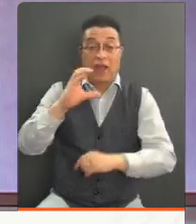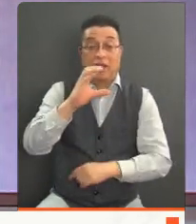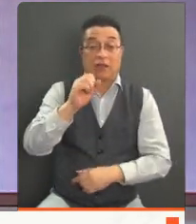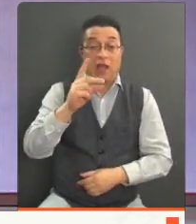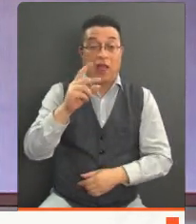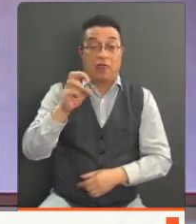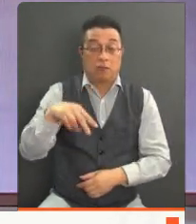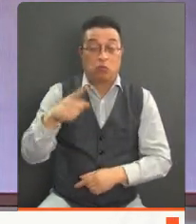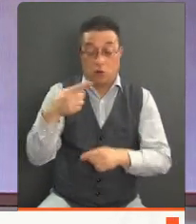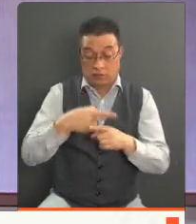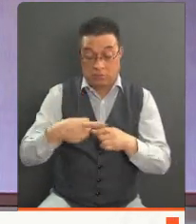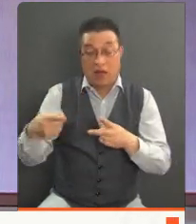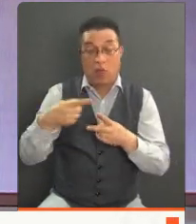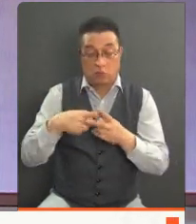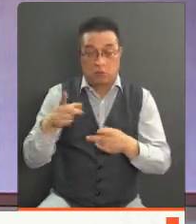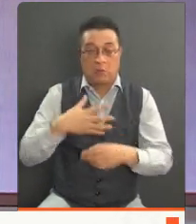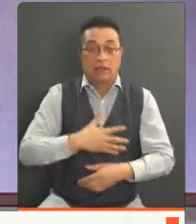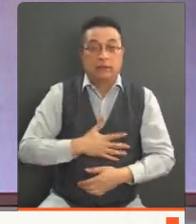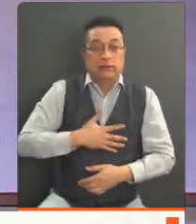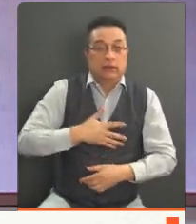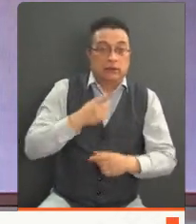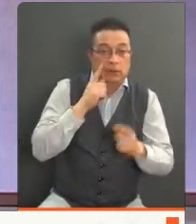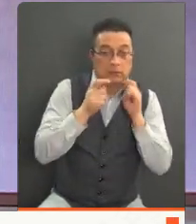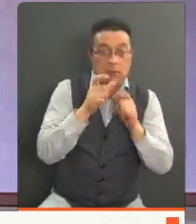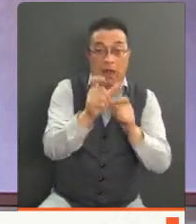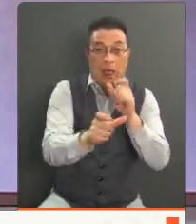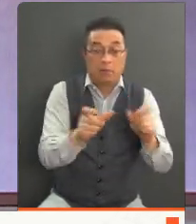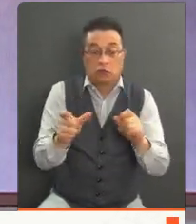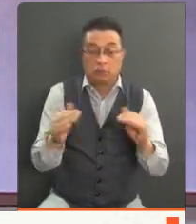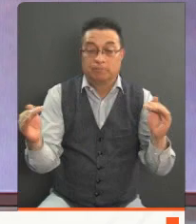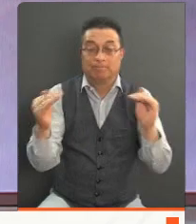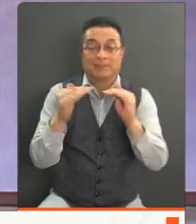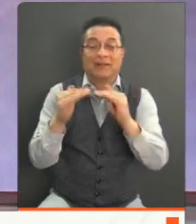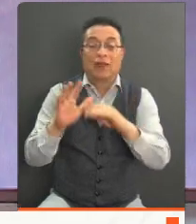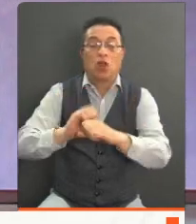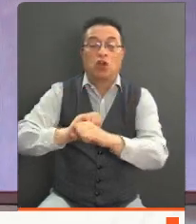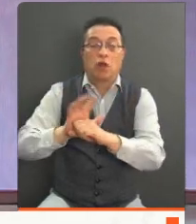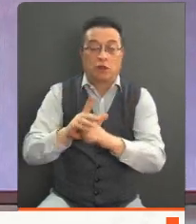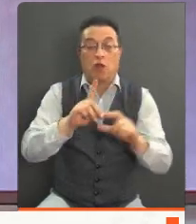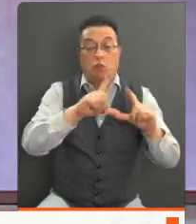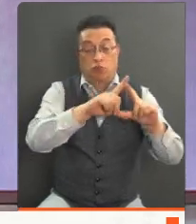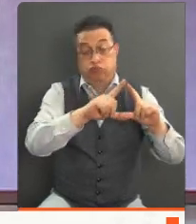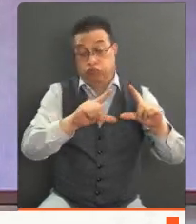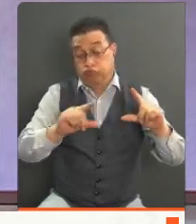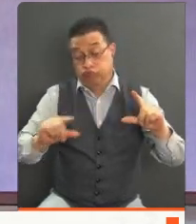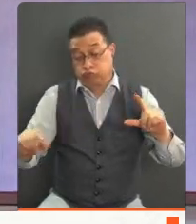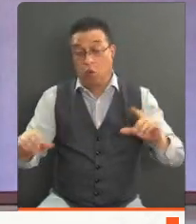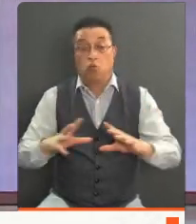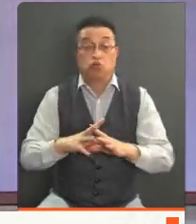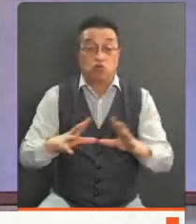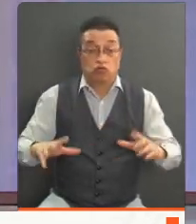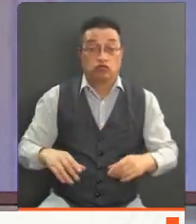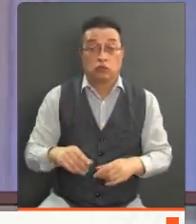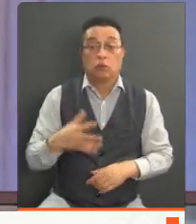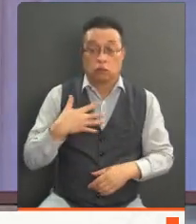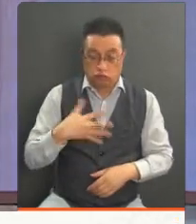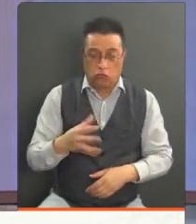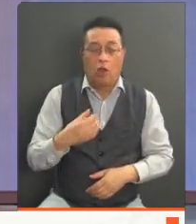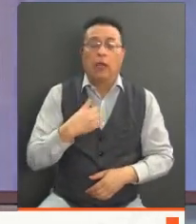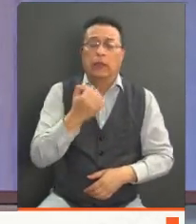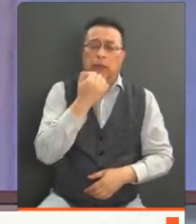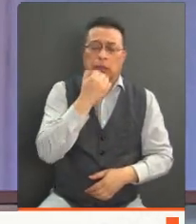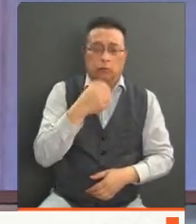semanas muestra la percepción de riesgo de la población con respecto al coronavirus que ha ido bajando en forma permanente yo reconocí los errores